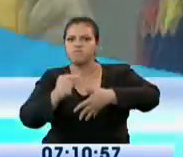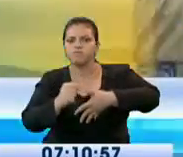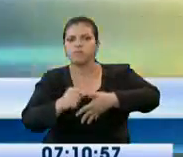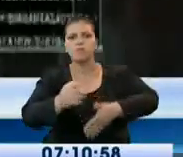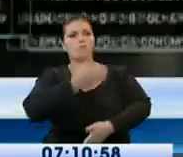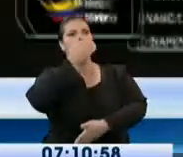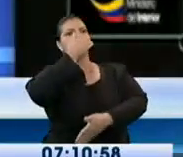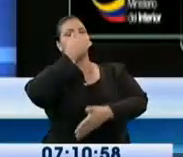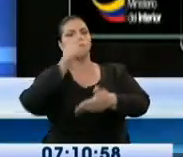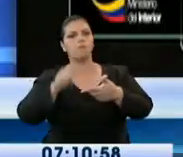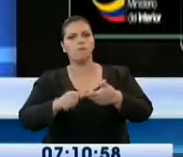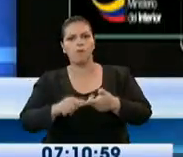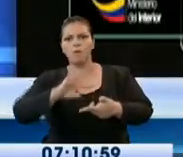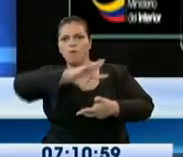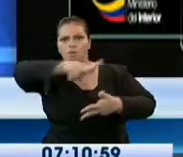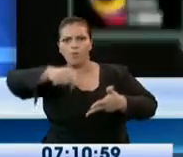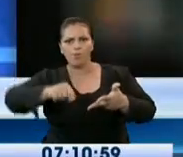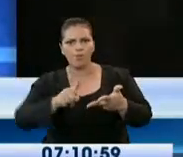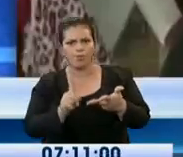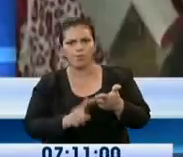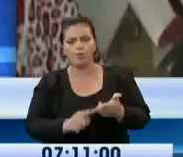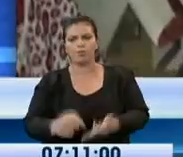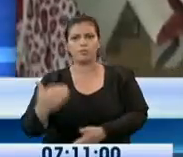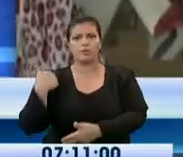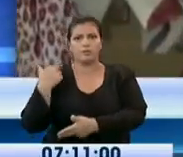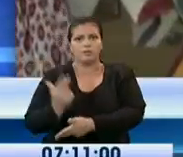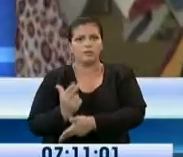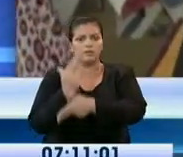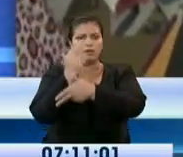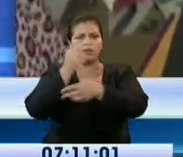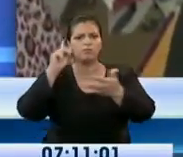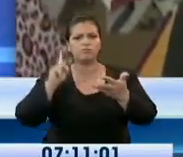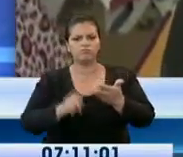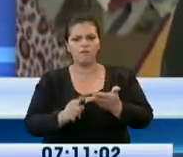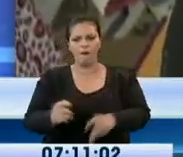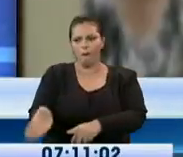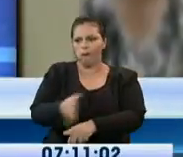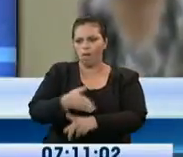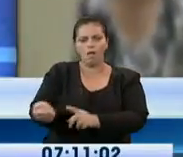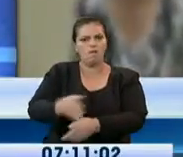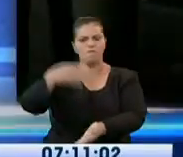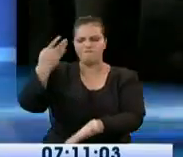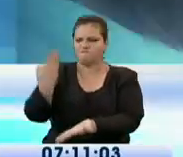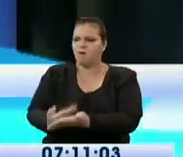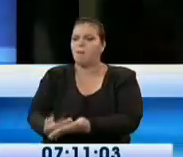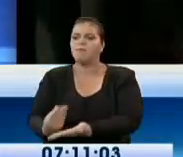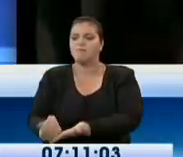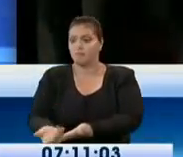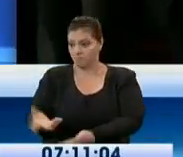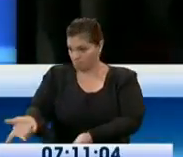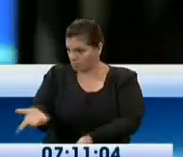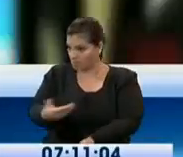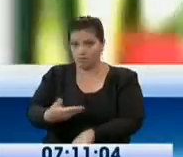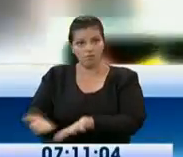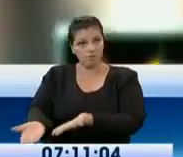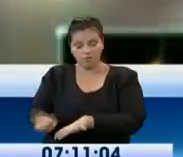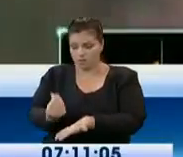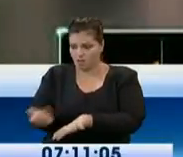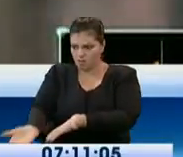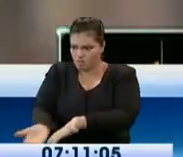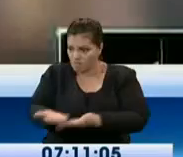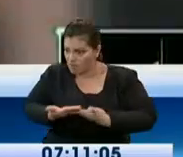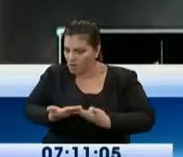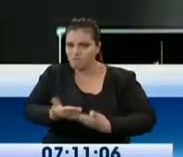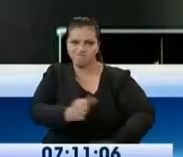intimidación, secuestro y tenencia de armas. Por liberación de víctimas, exigían inclusive aquí ya cantidades de $500,000. En